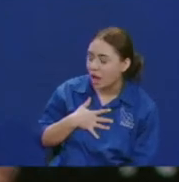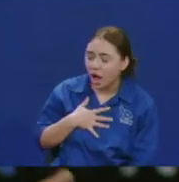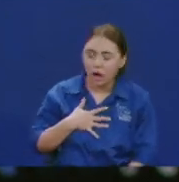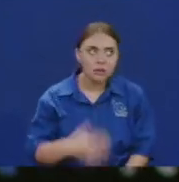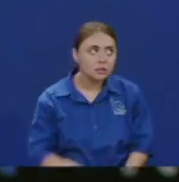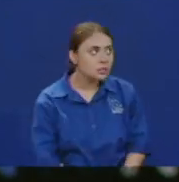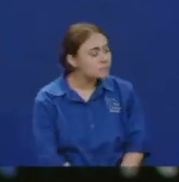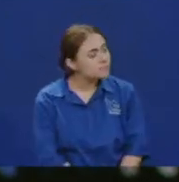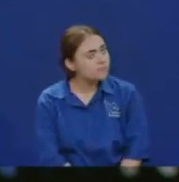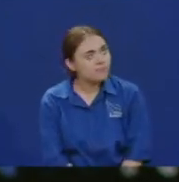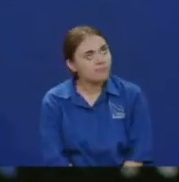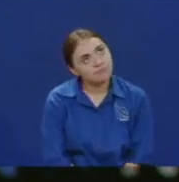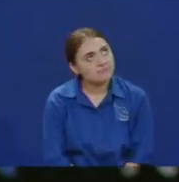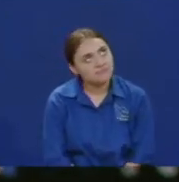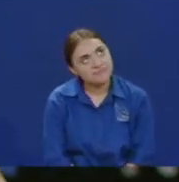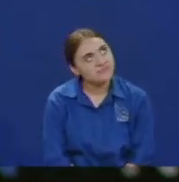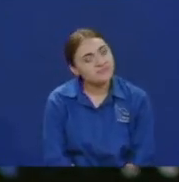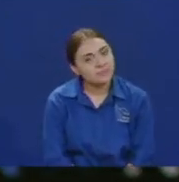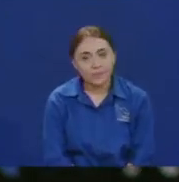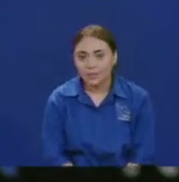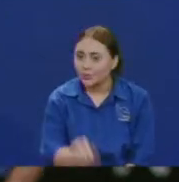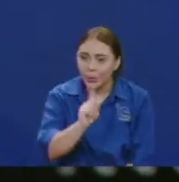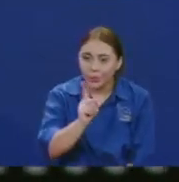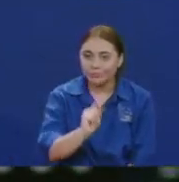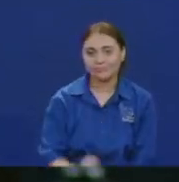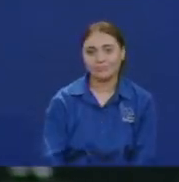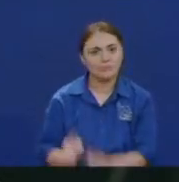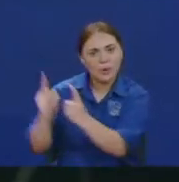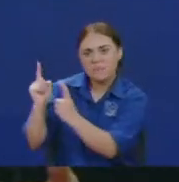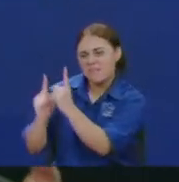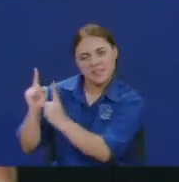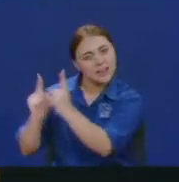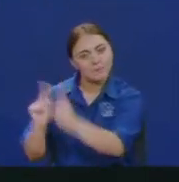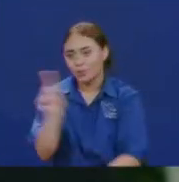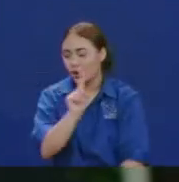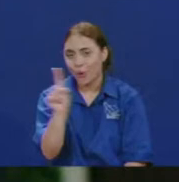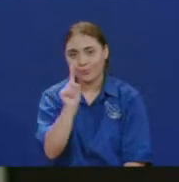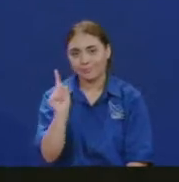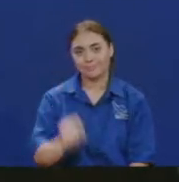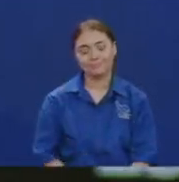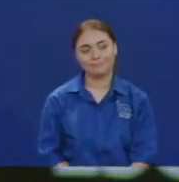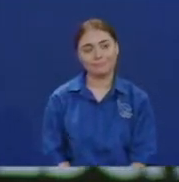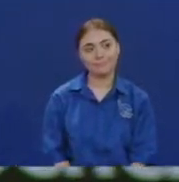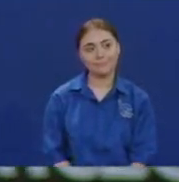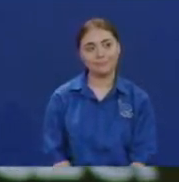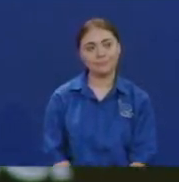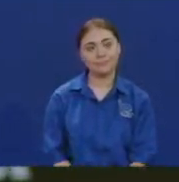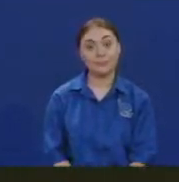un chambrazo aquí en el corazón, hermano, que quiere saber.